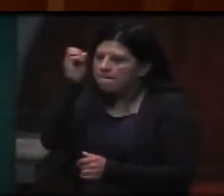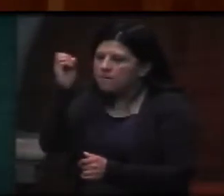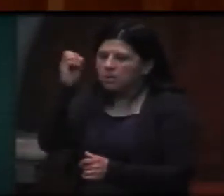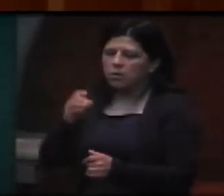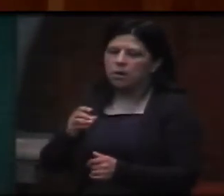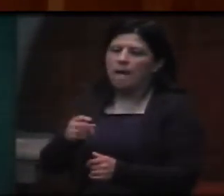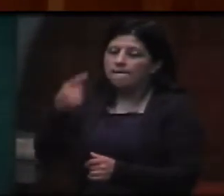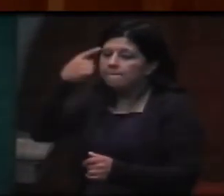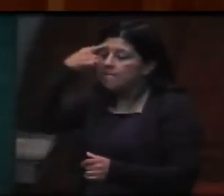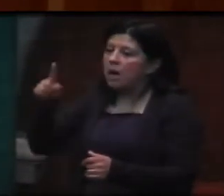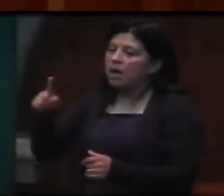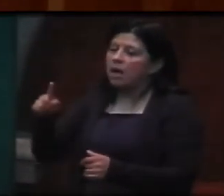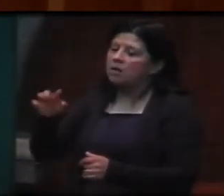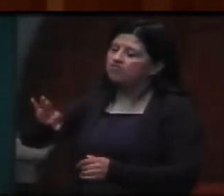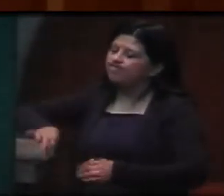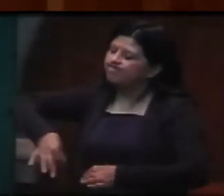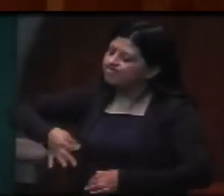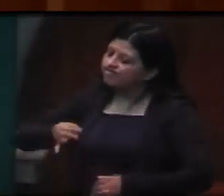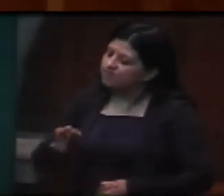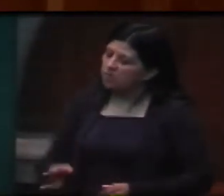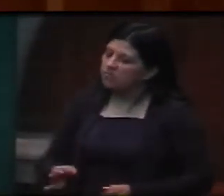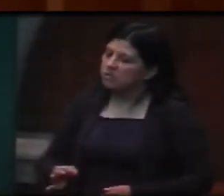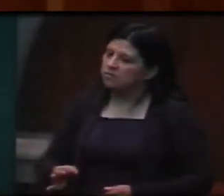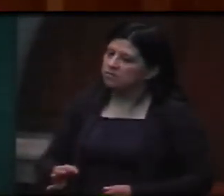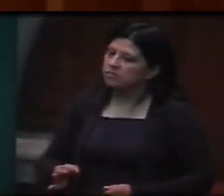aprobación, la siguiente